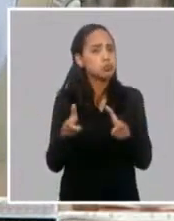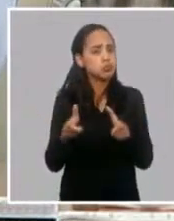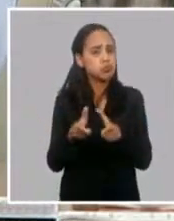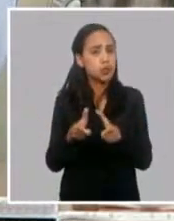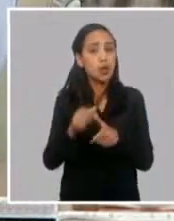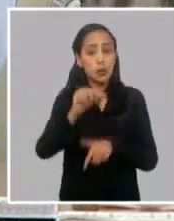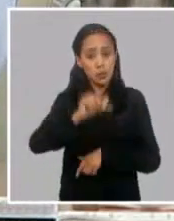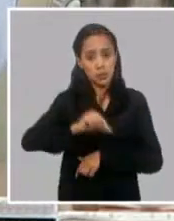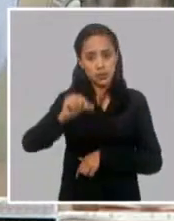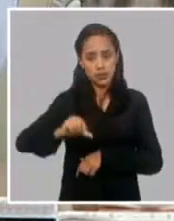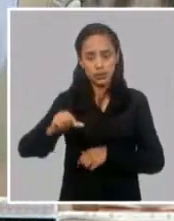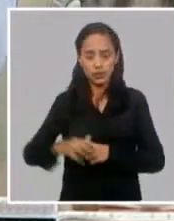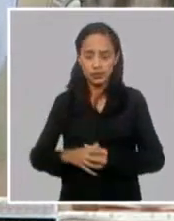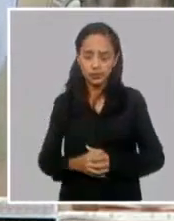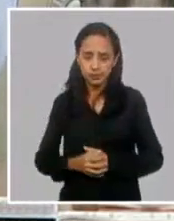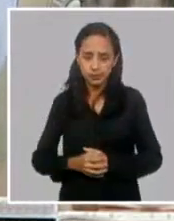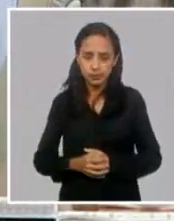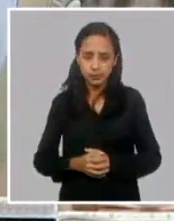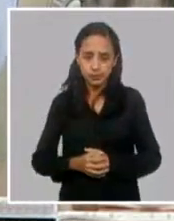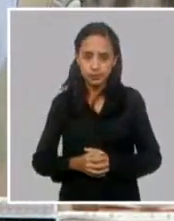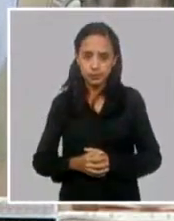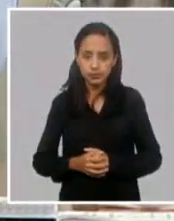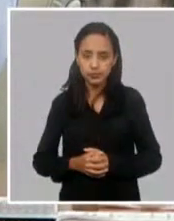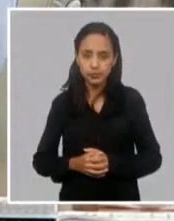casi sin hechos